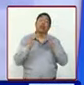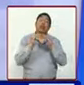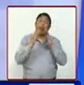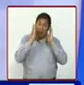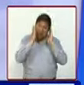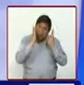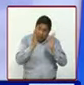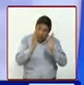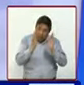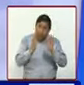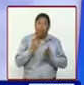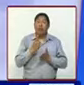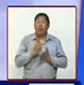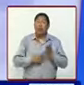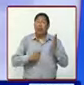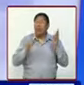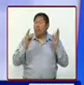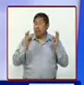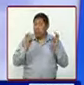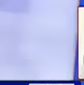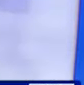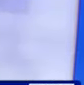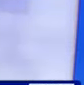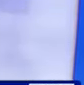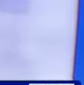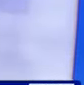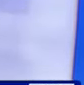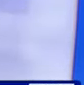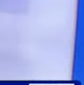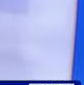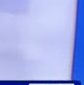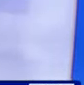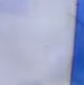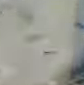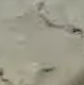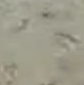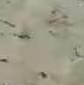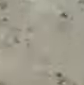pero enseguida le vamos a contar cuál es el cuadro que ella está padeciendo.